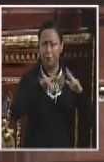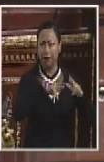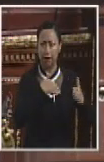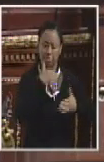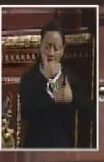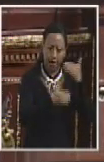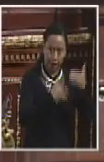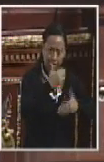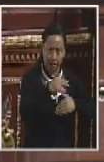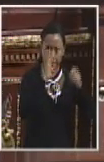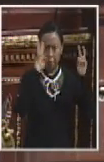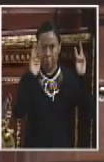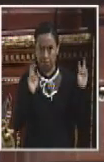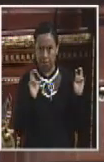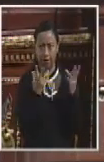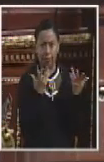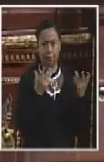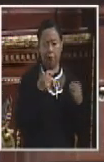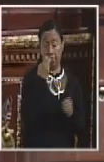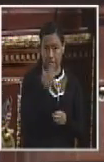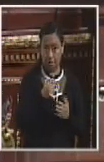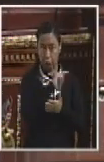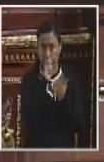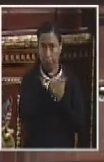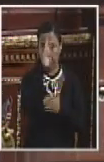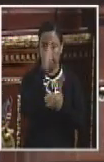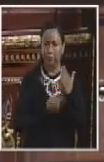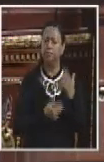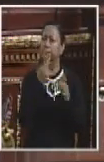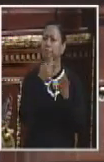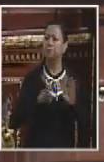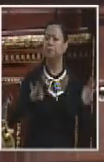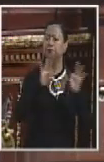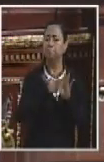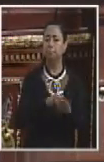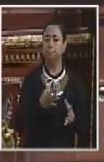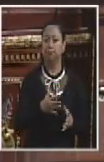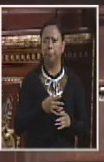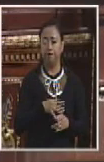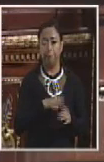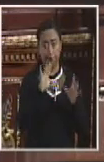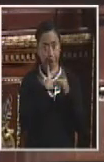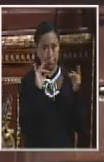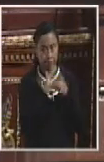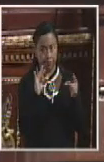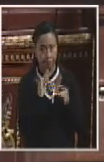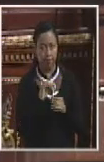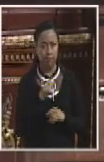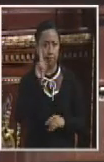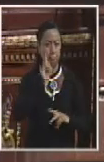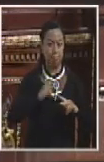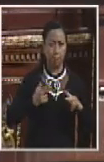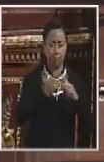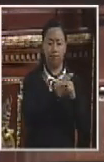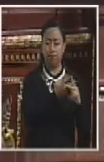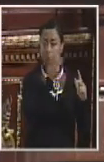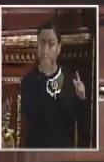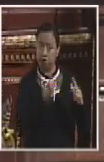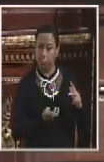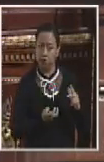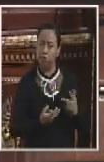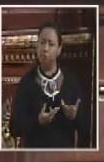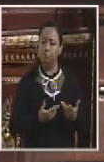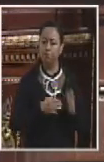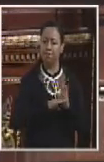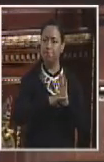materia de castigar dicho delito, es importante mencionar que el feminicidio lamentablemente sigue